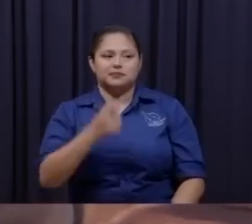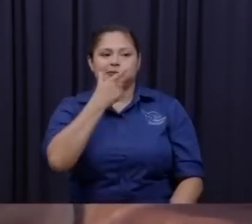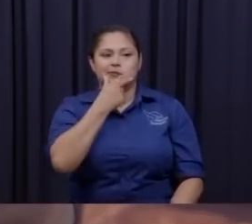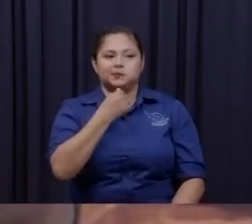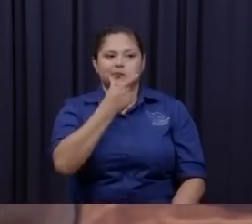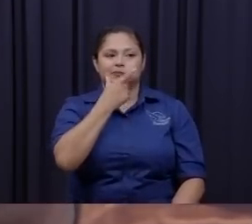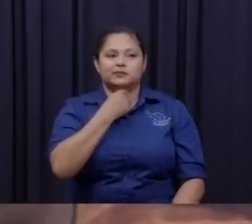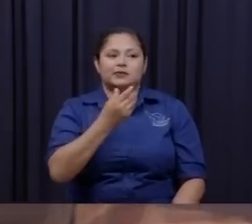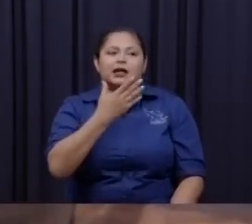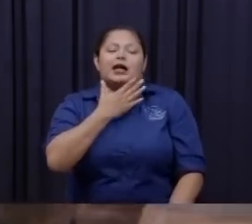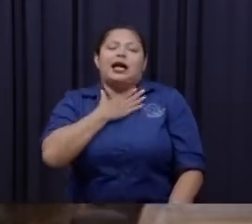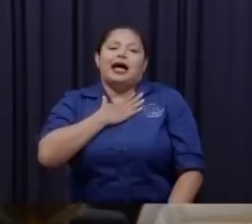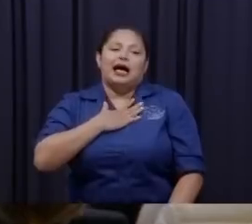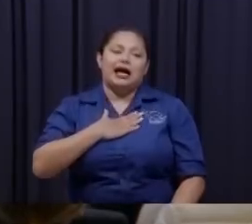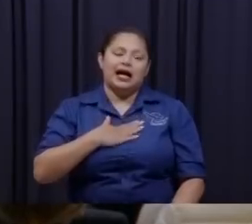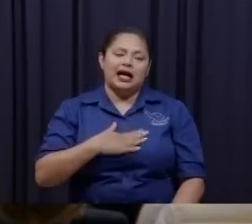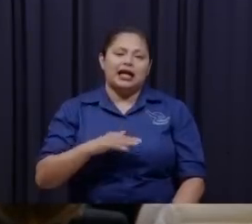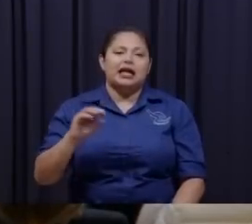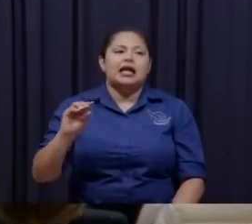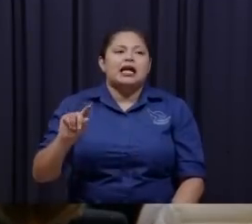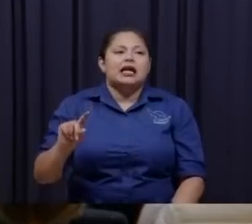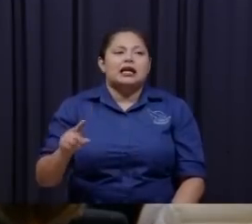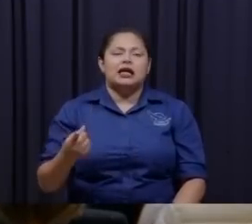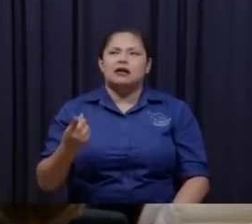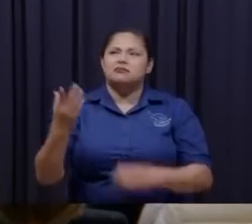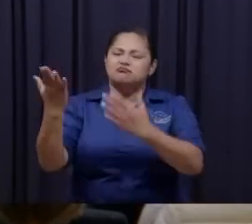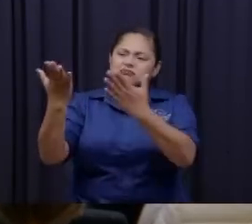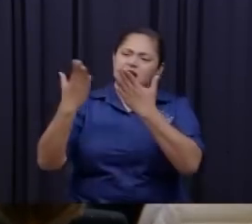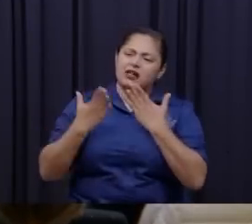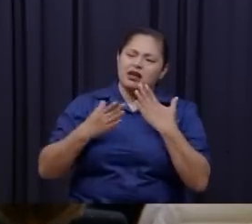Ay, ¿quién me diera de beber